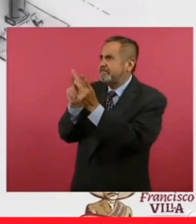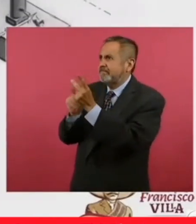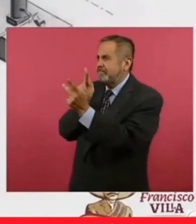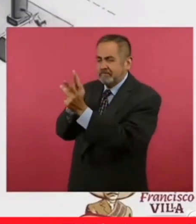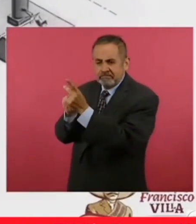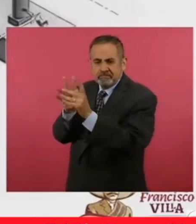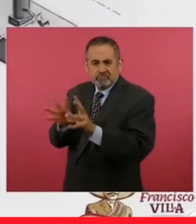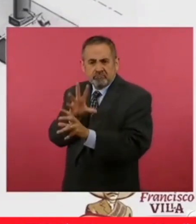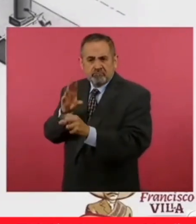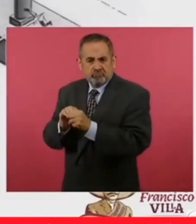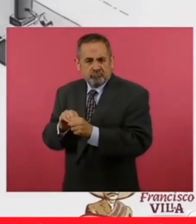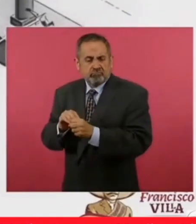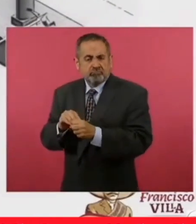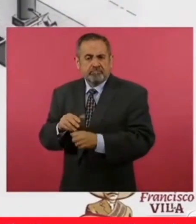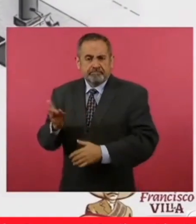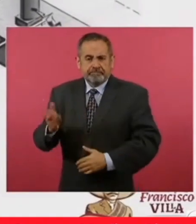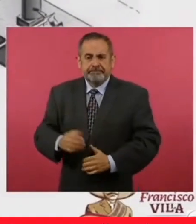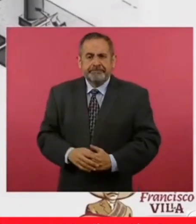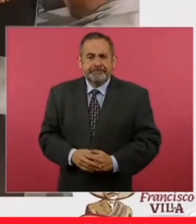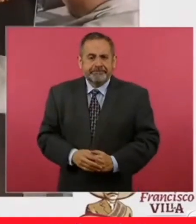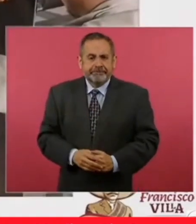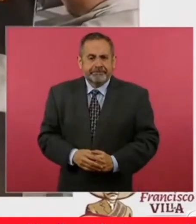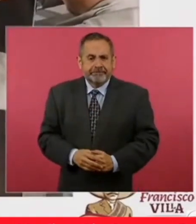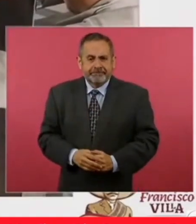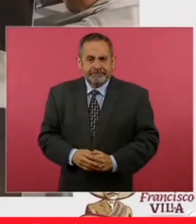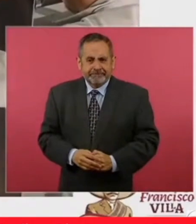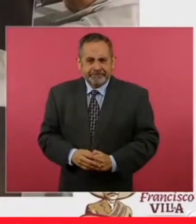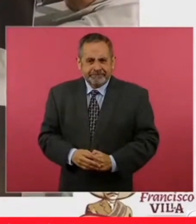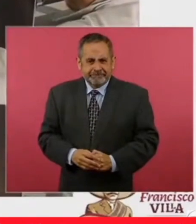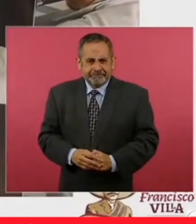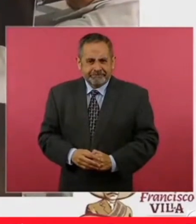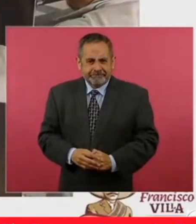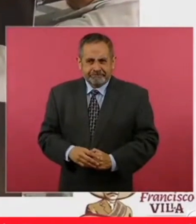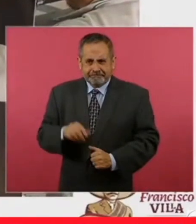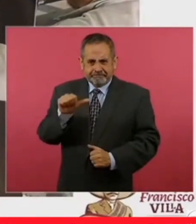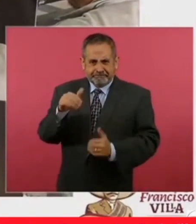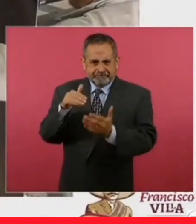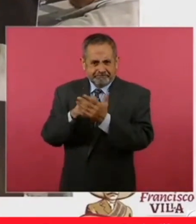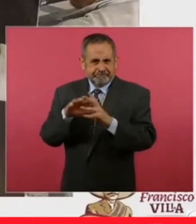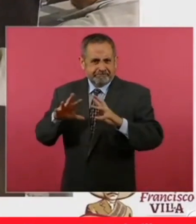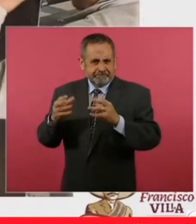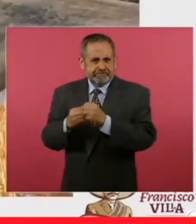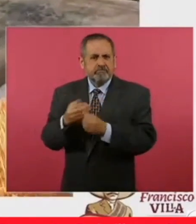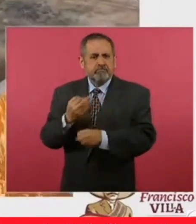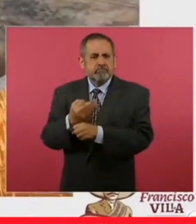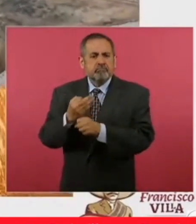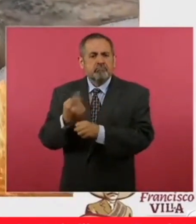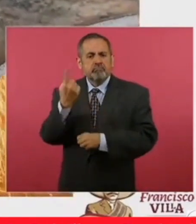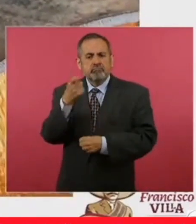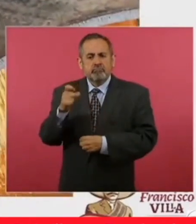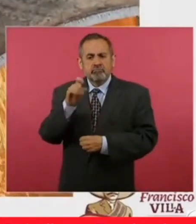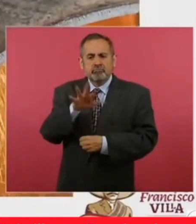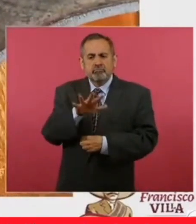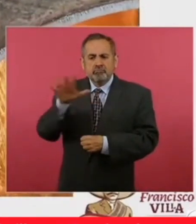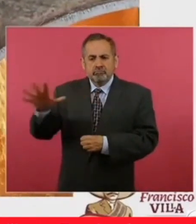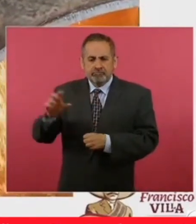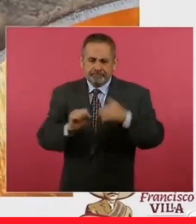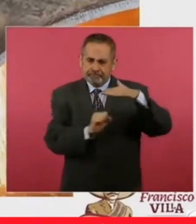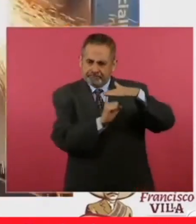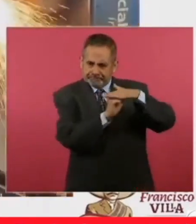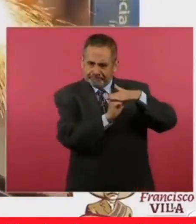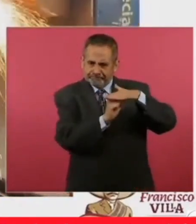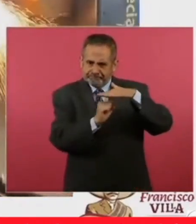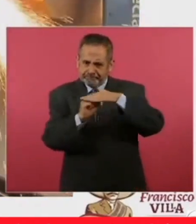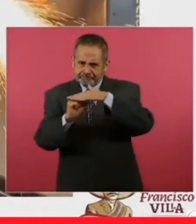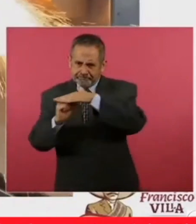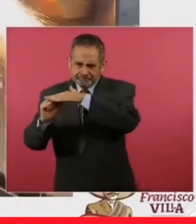peso de 16.000 toneladas. ¿Qué llevamos al día de hoy? Llevamos 155 claros concluidos